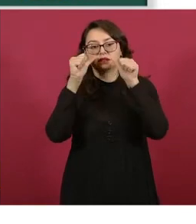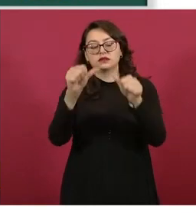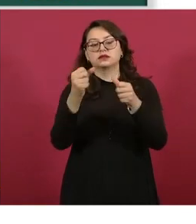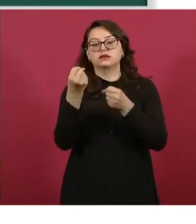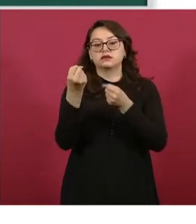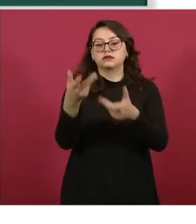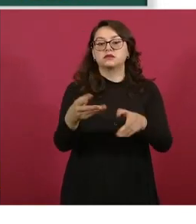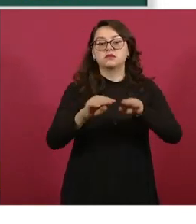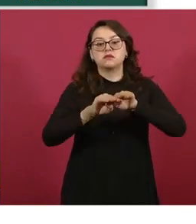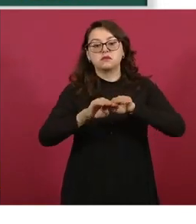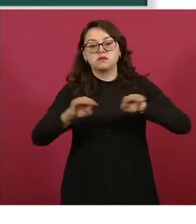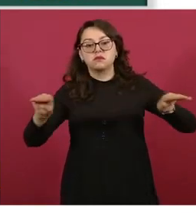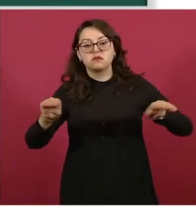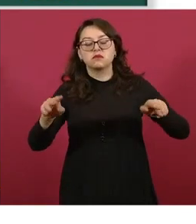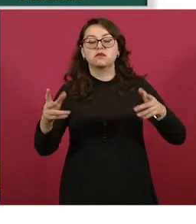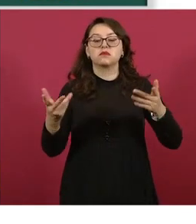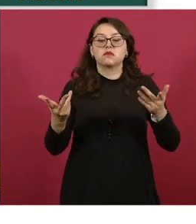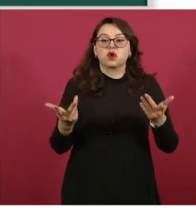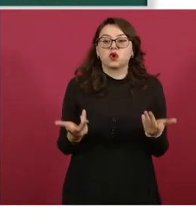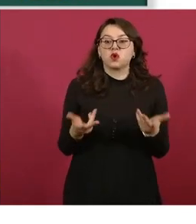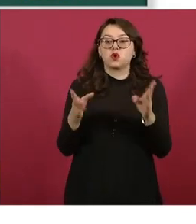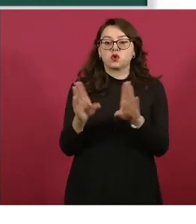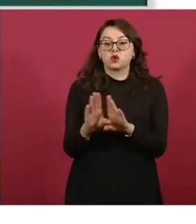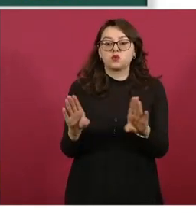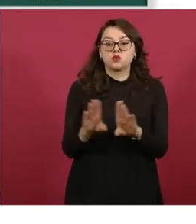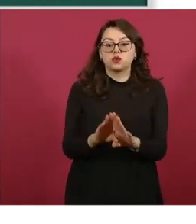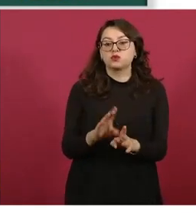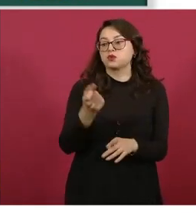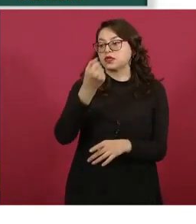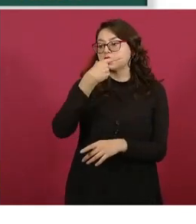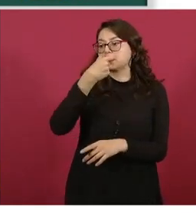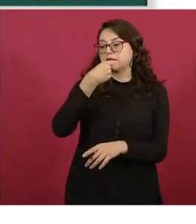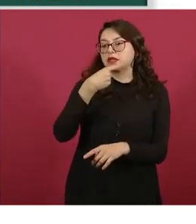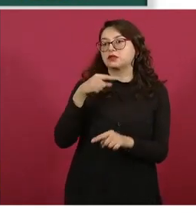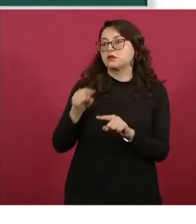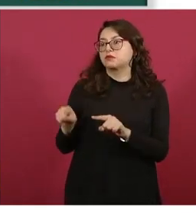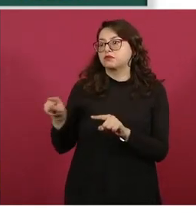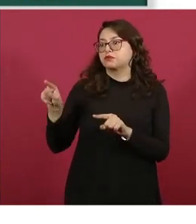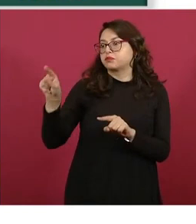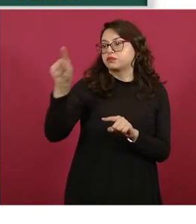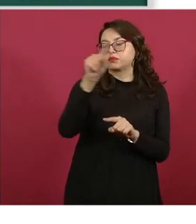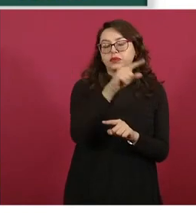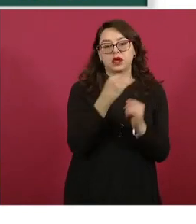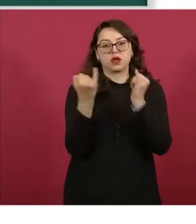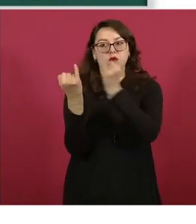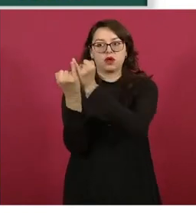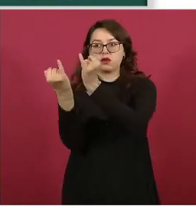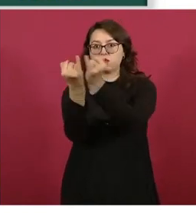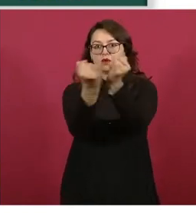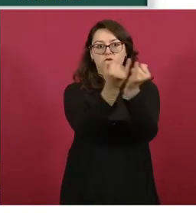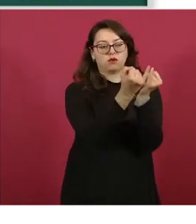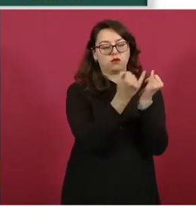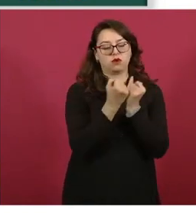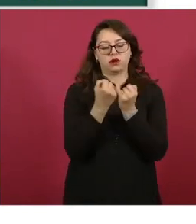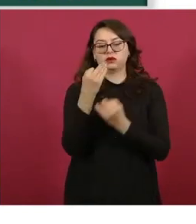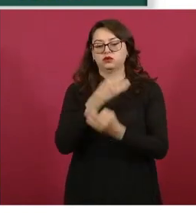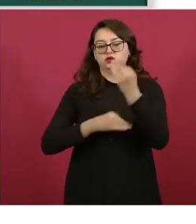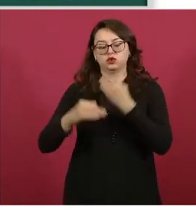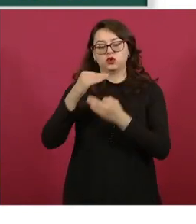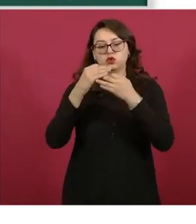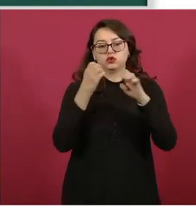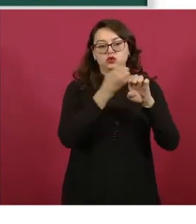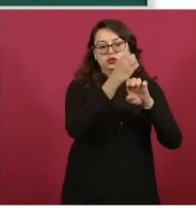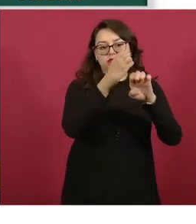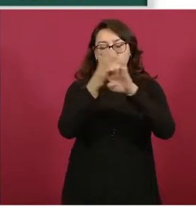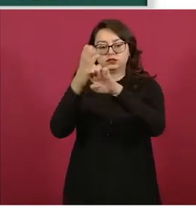más uniforme en la parte de medicamentos también la atención de personas sin seguridad social en cada uno de los estados. Con base en